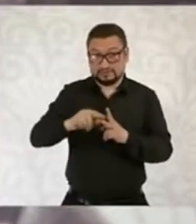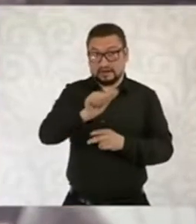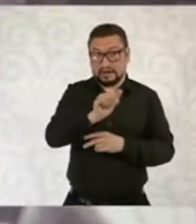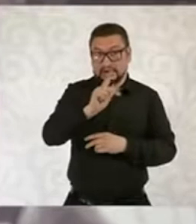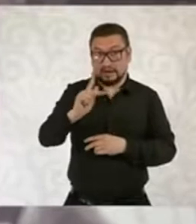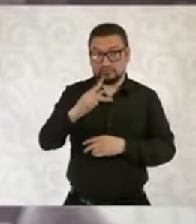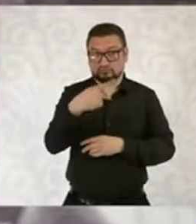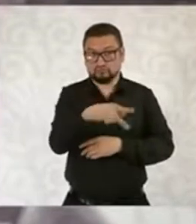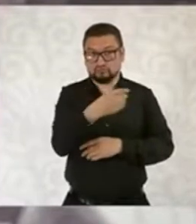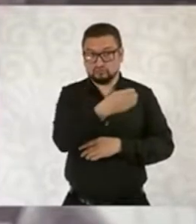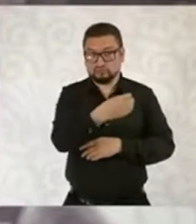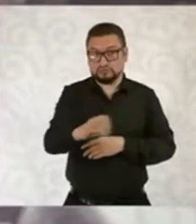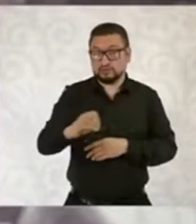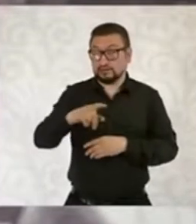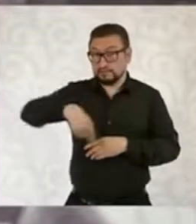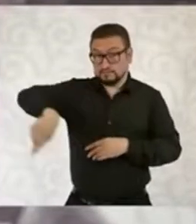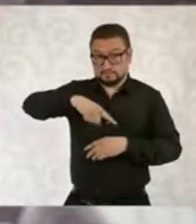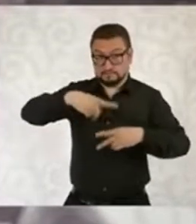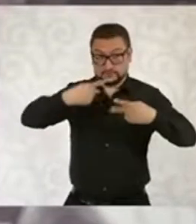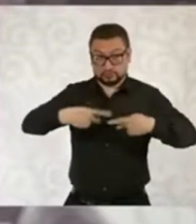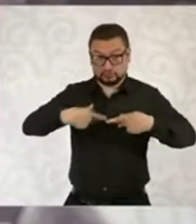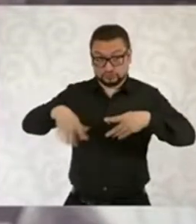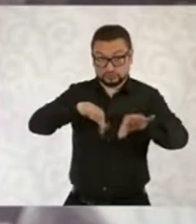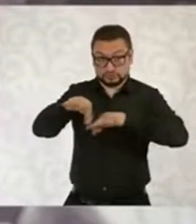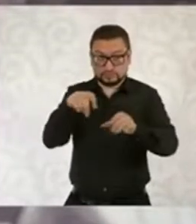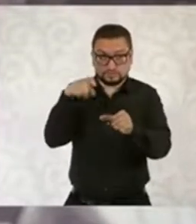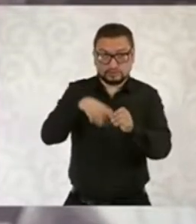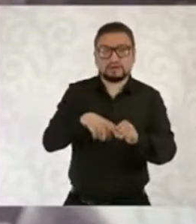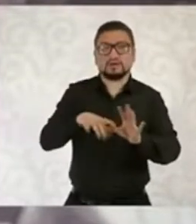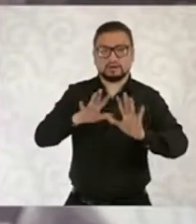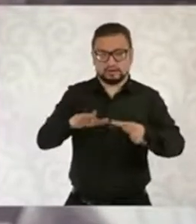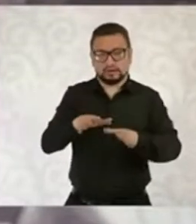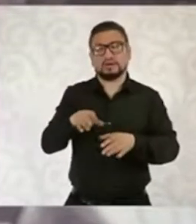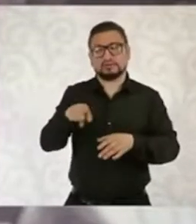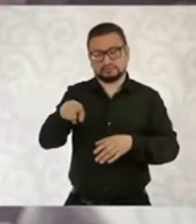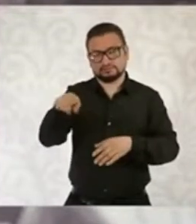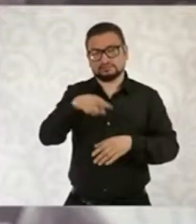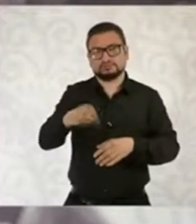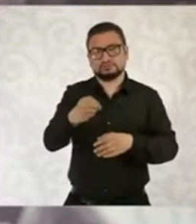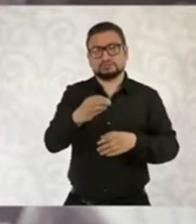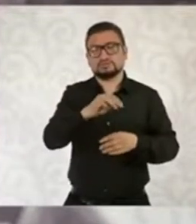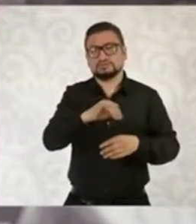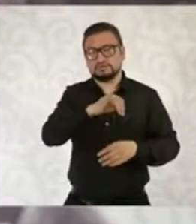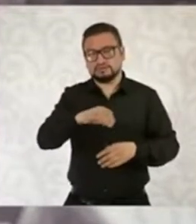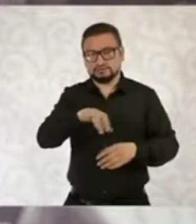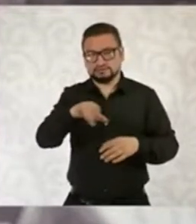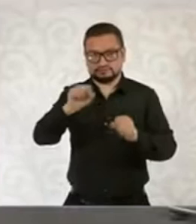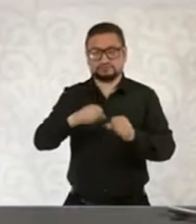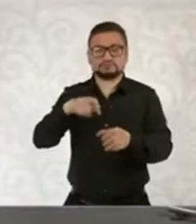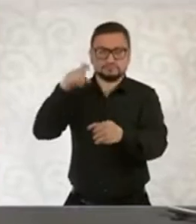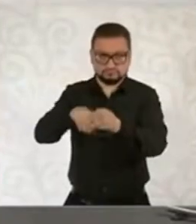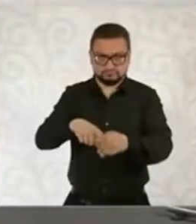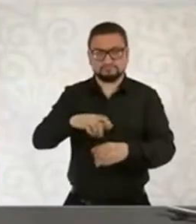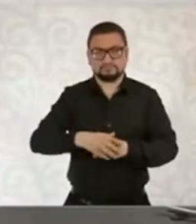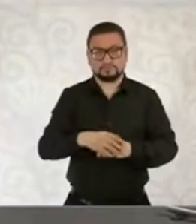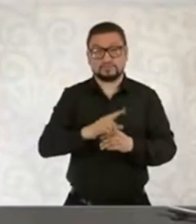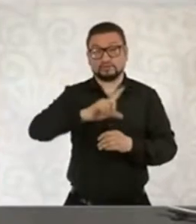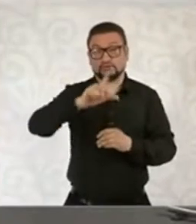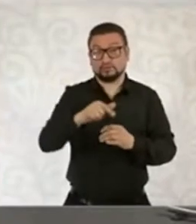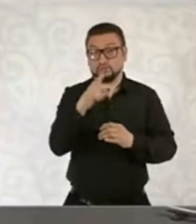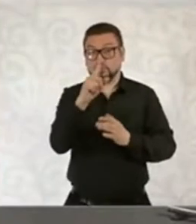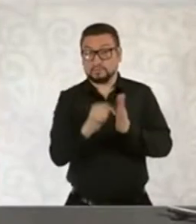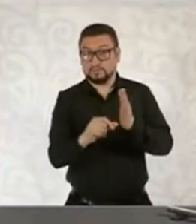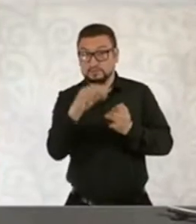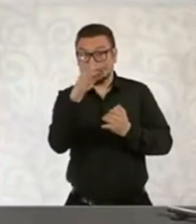obligadas a dar de alta a todas las personas trabajadoras que trabajan a través de estas plataformas. Después, a final de mes, si